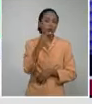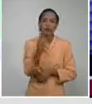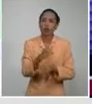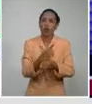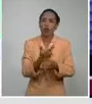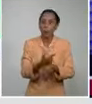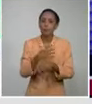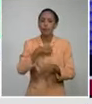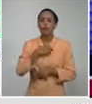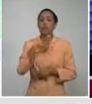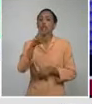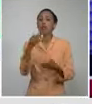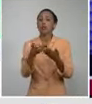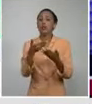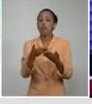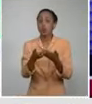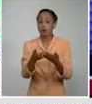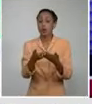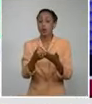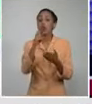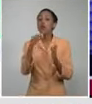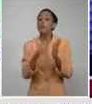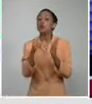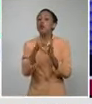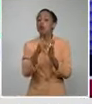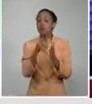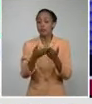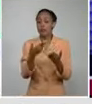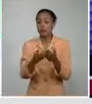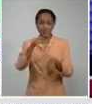pruebas realizadas en nuestro país, 78 días.